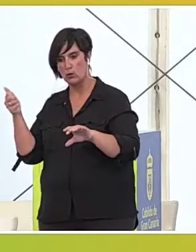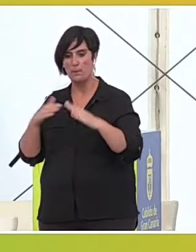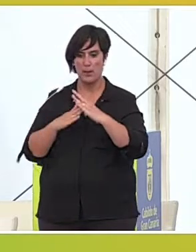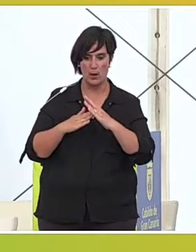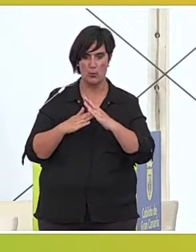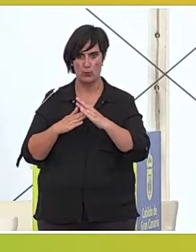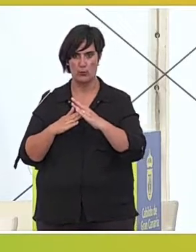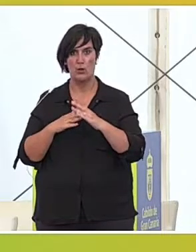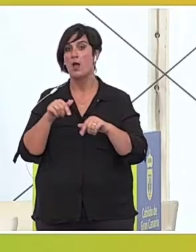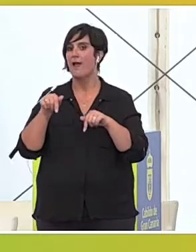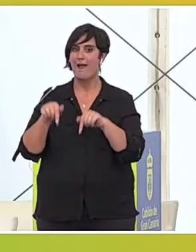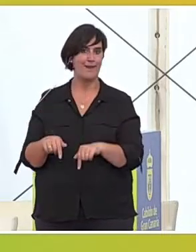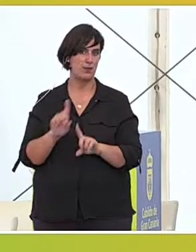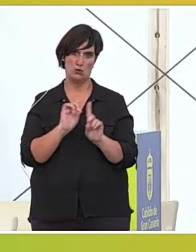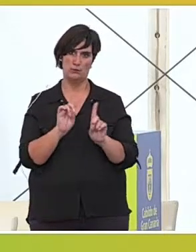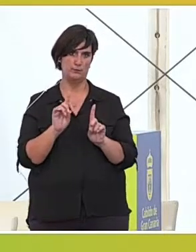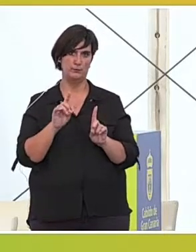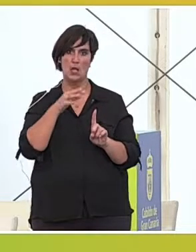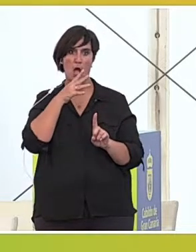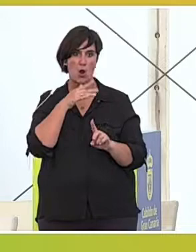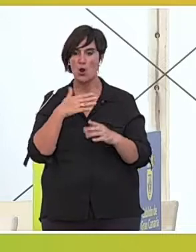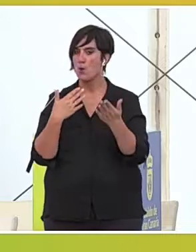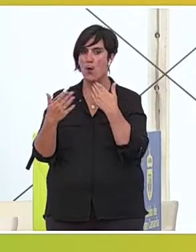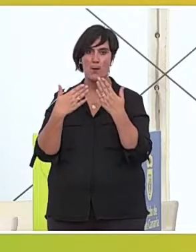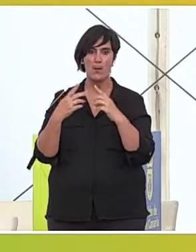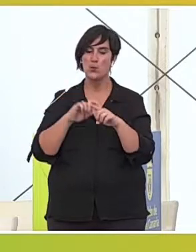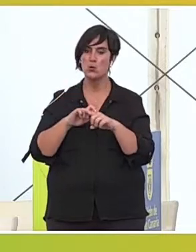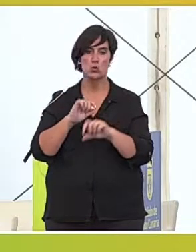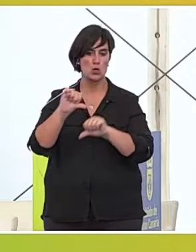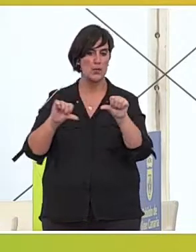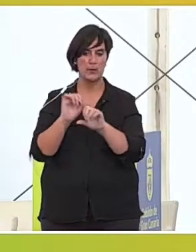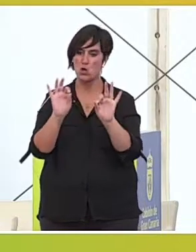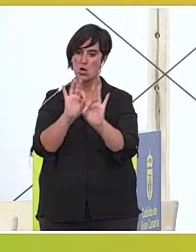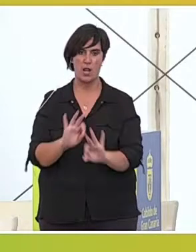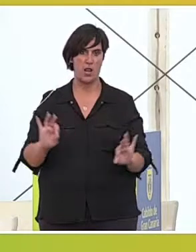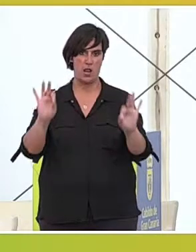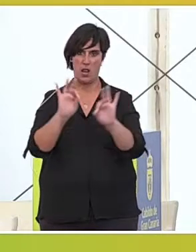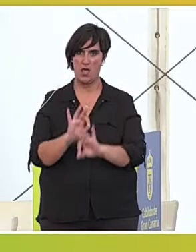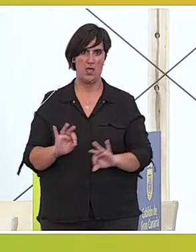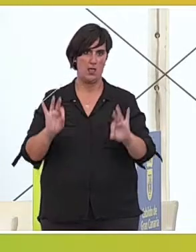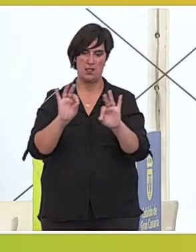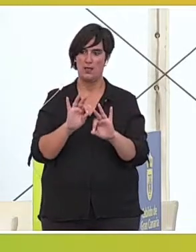paro. Aquí no, en ningún momento hemos hablado de productos químicos y en ningún momento hemos hablado de